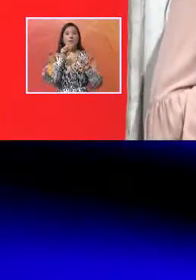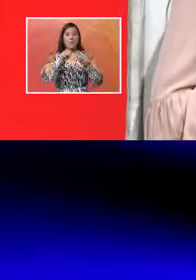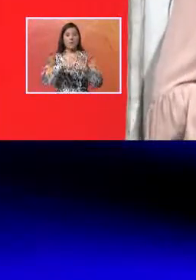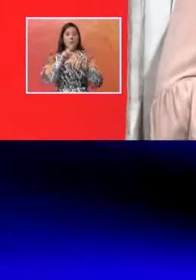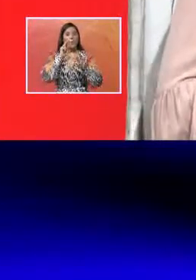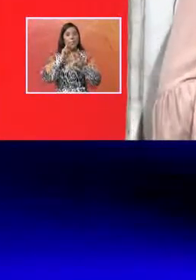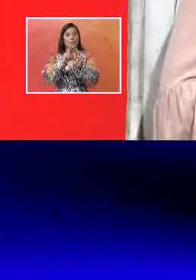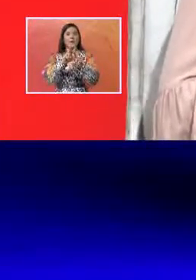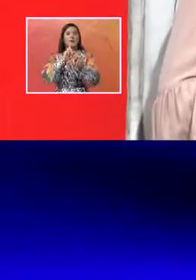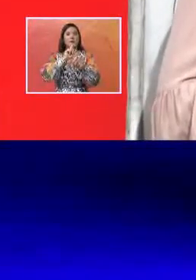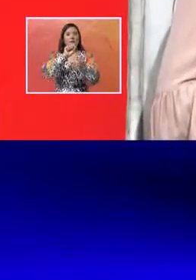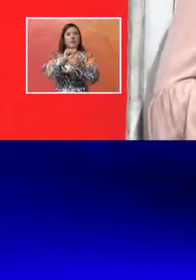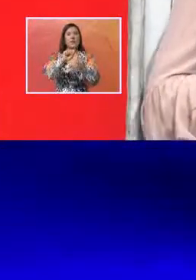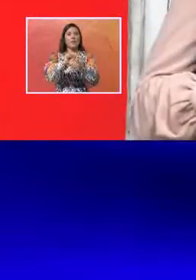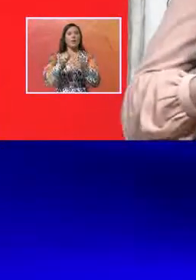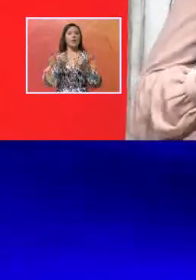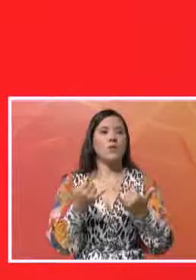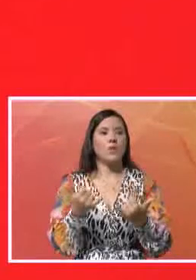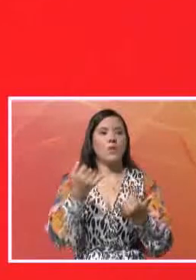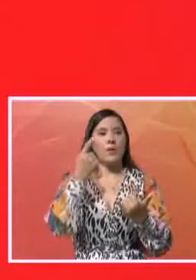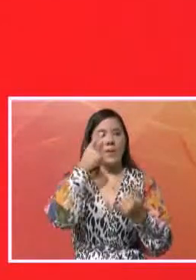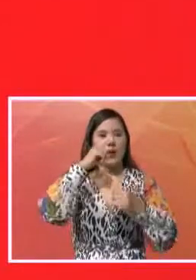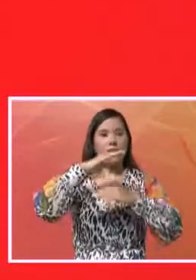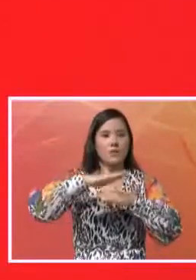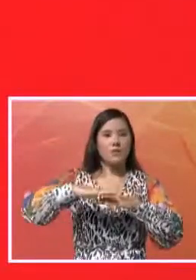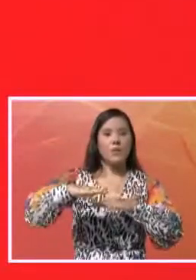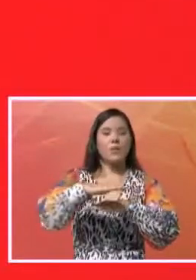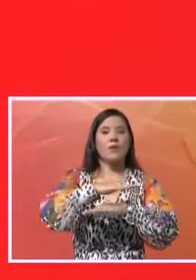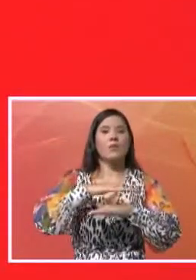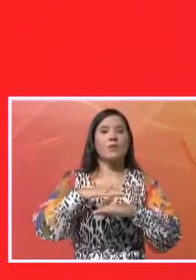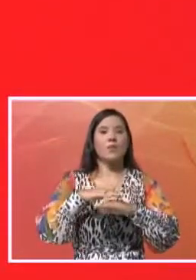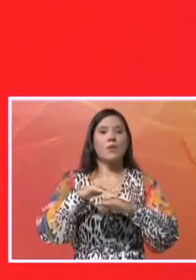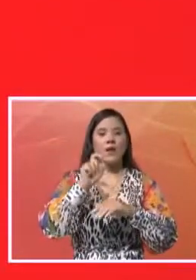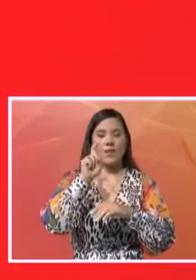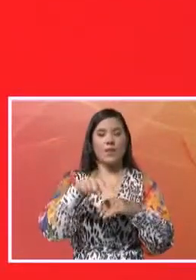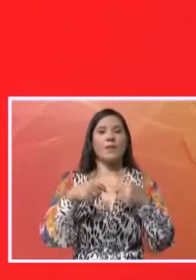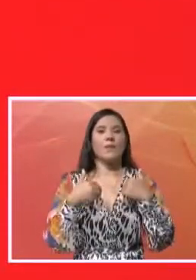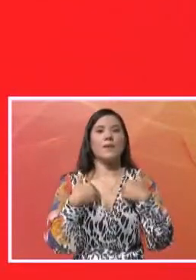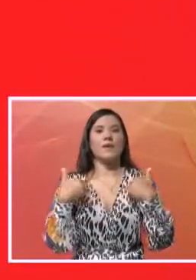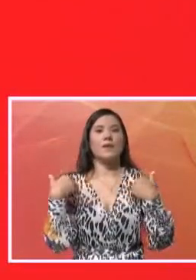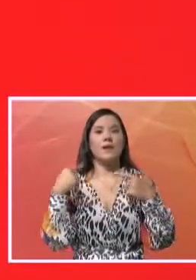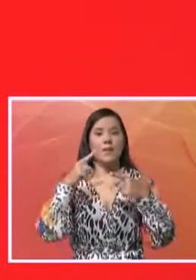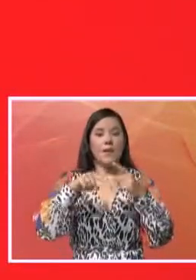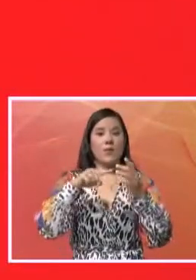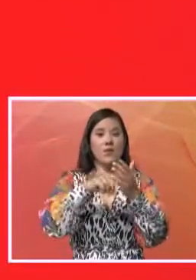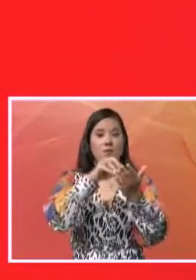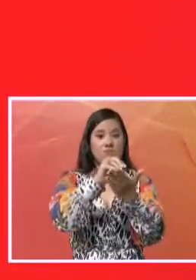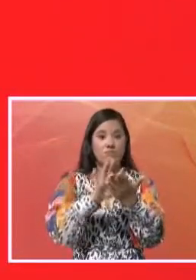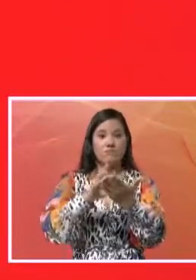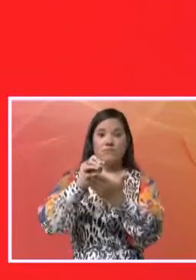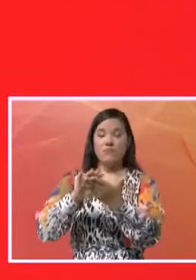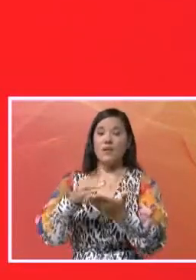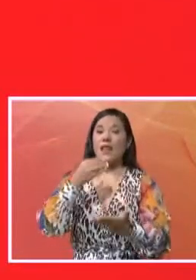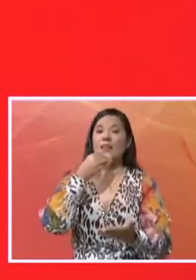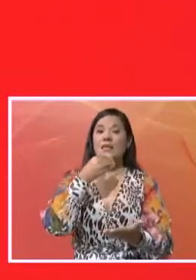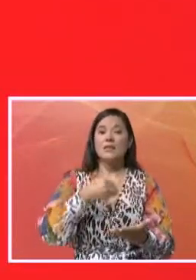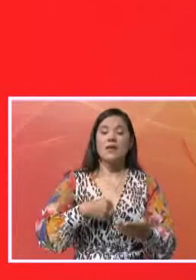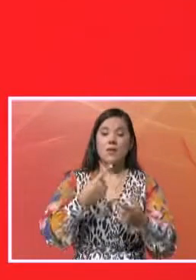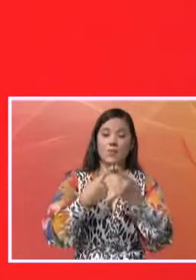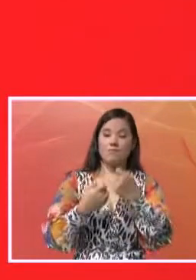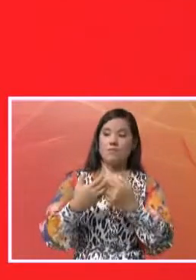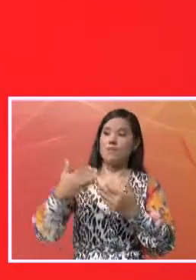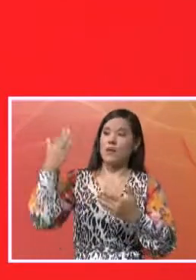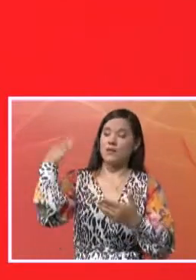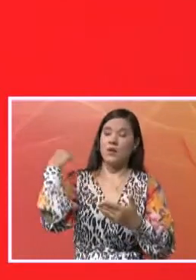ver que estamos trabajando ahora las coberturas que debe de tener pero esa filiación que fue a diciembre del año pasado